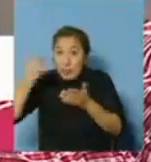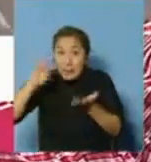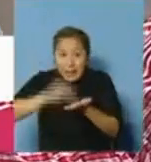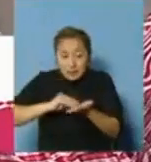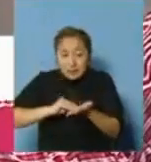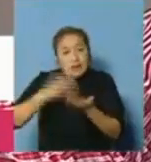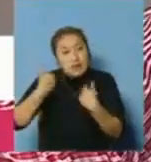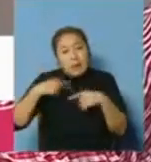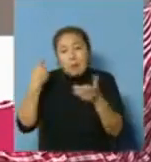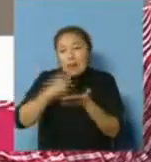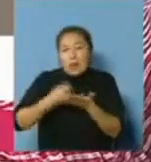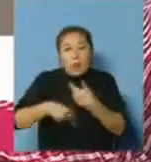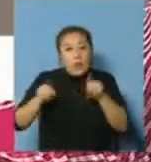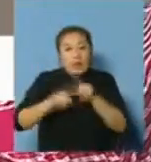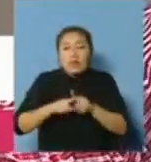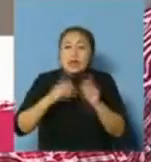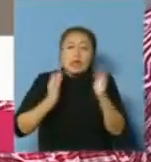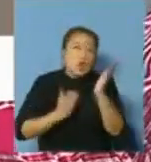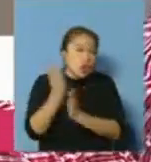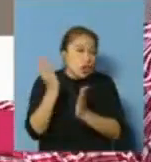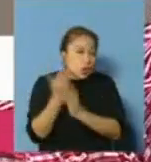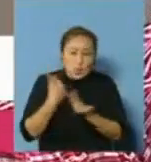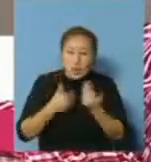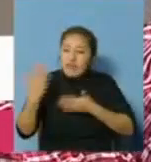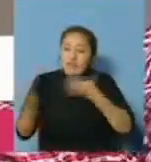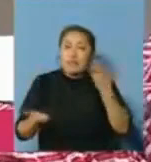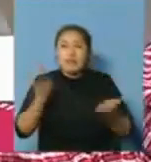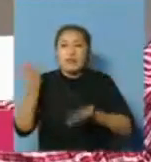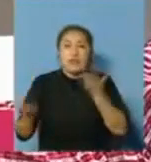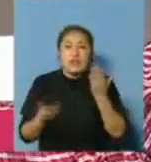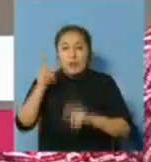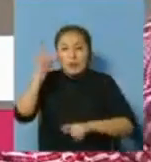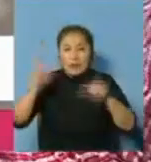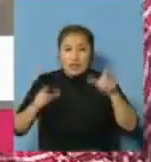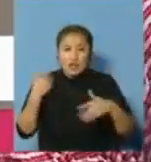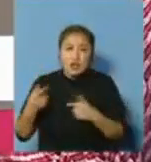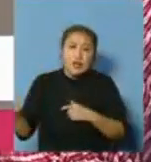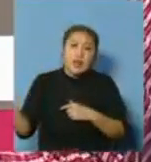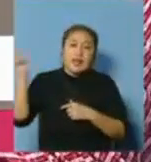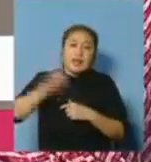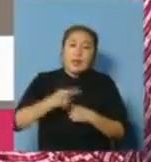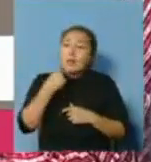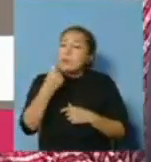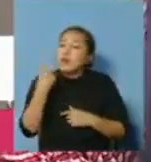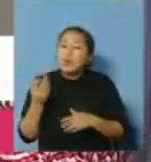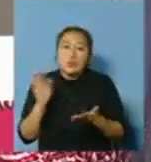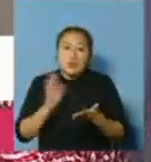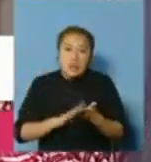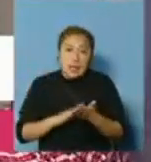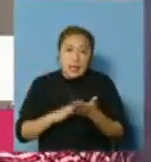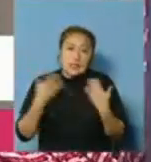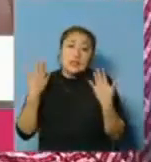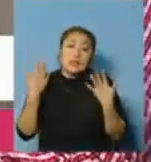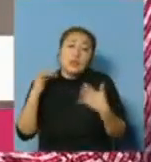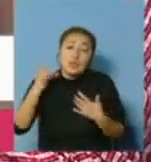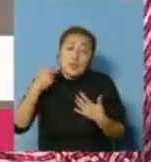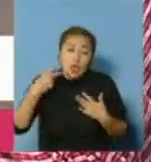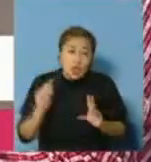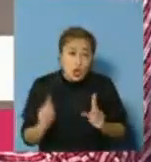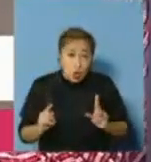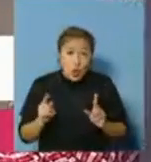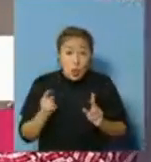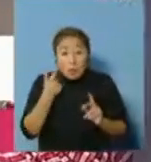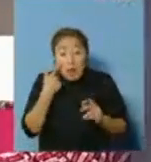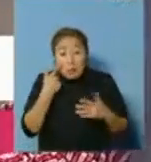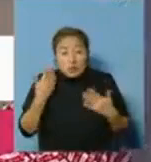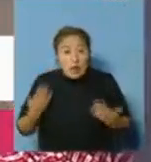de que se cierra la inscripción se van a seguir evaluando los casos que vengan a consultarnos y si corresponde el análisis